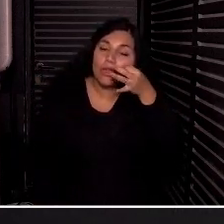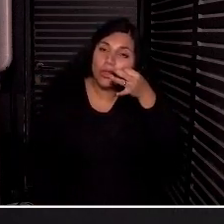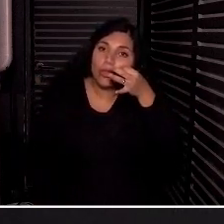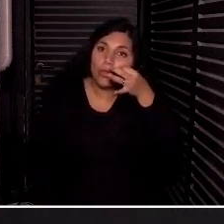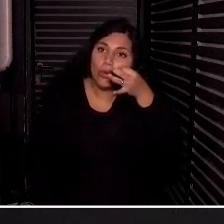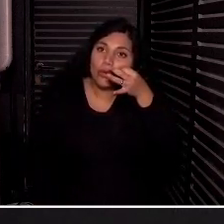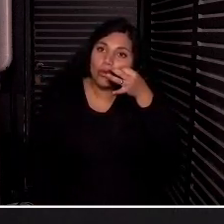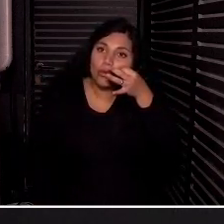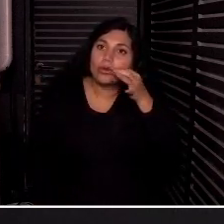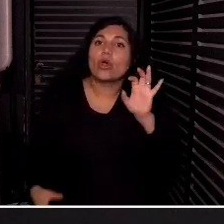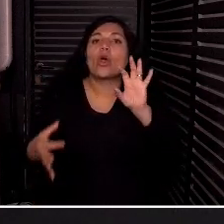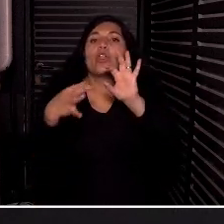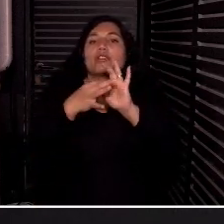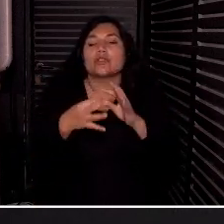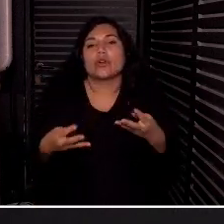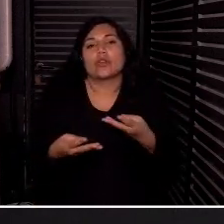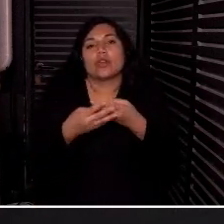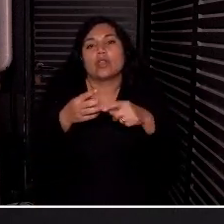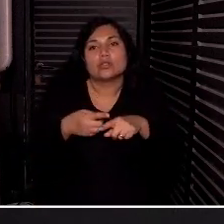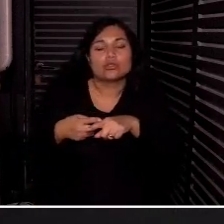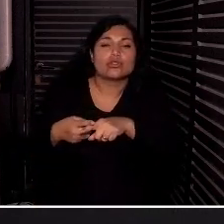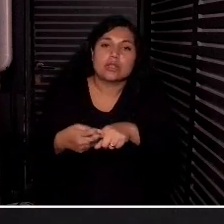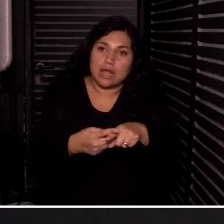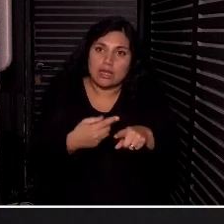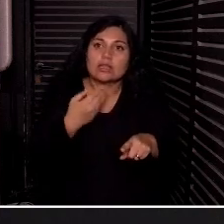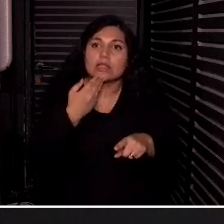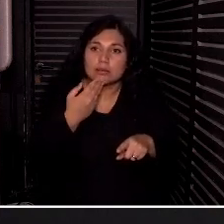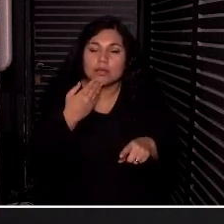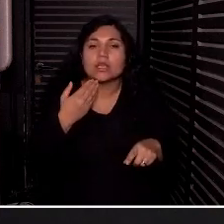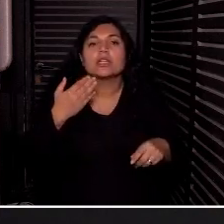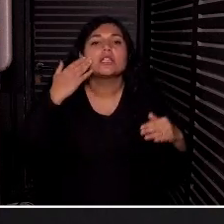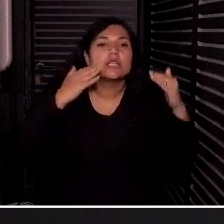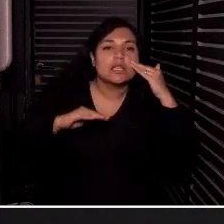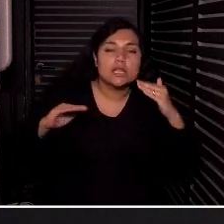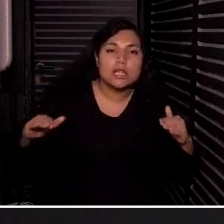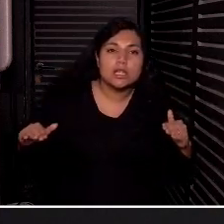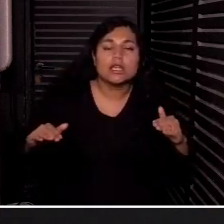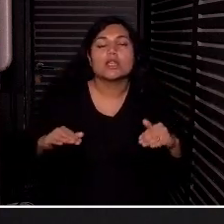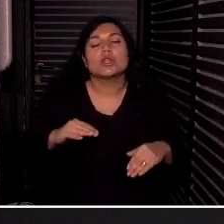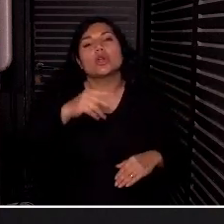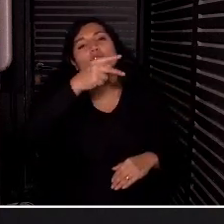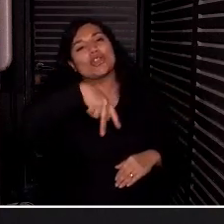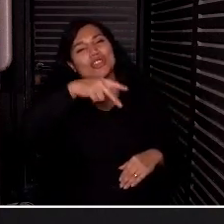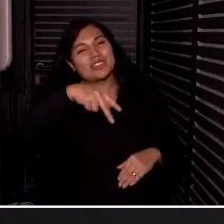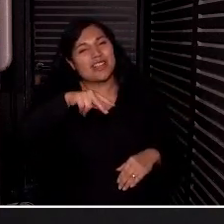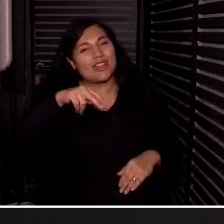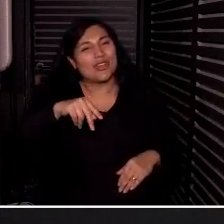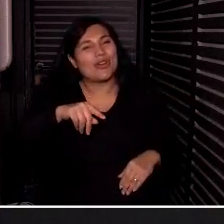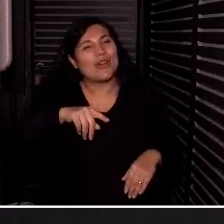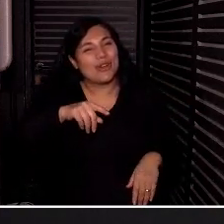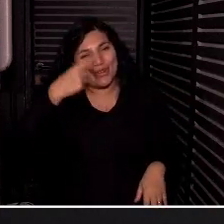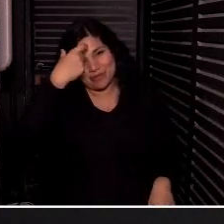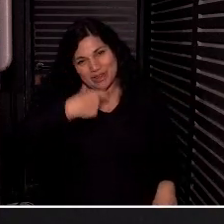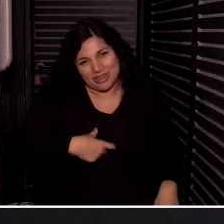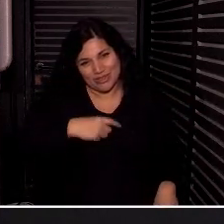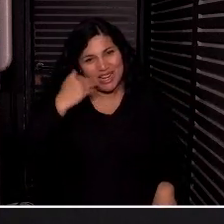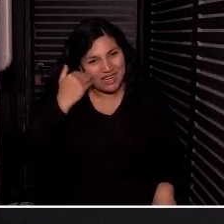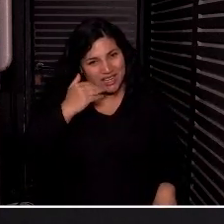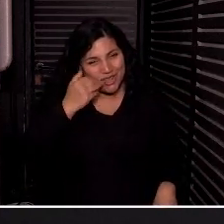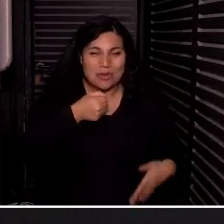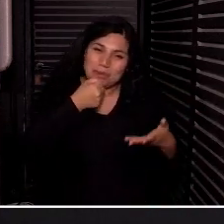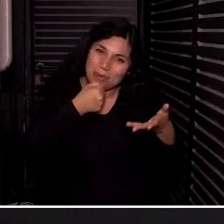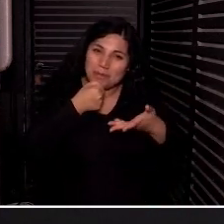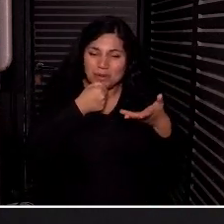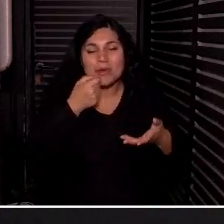conexión con redes sociales franjeado con animadores con niños con noticieros hechos por niños con eh programación